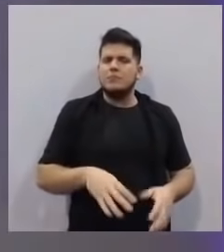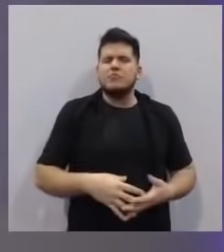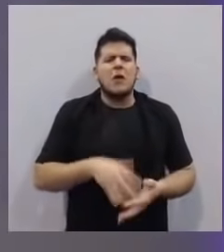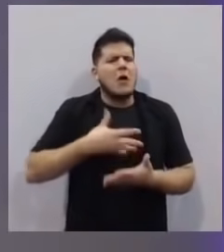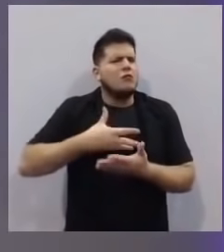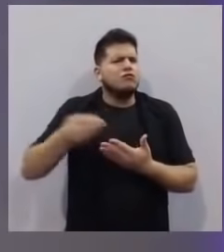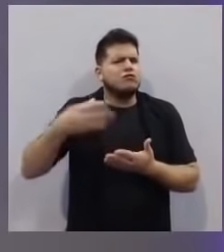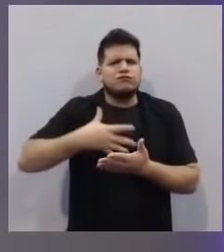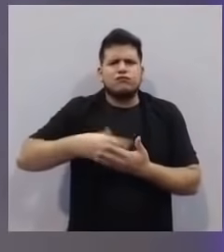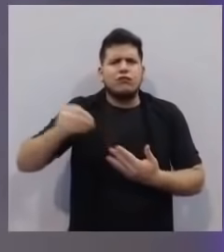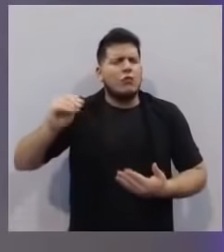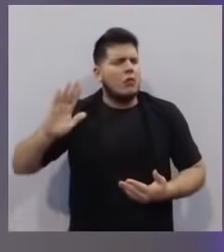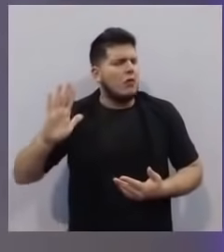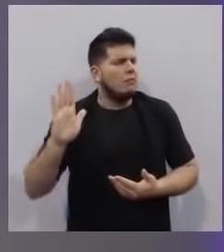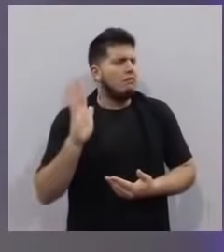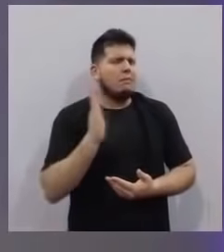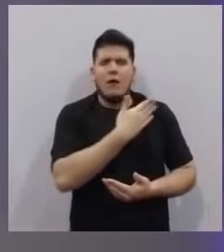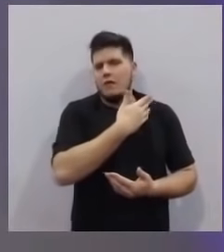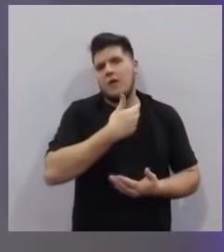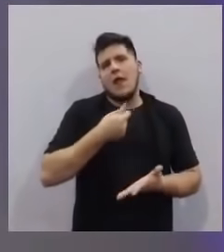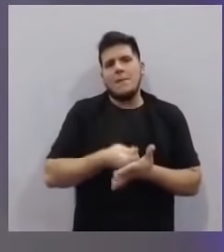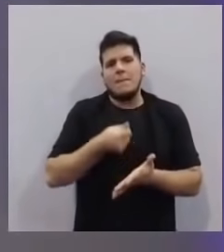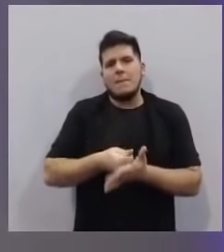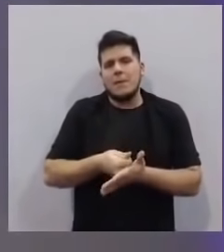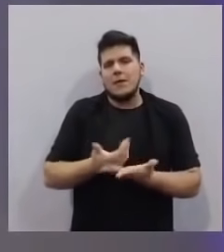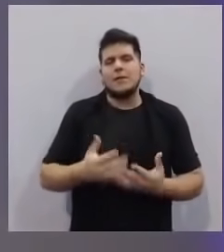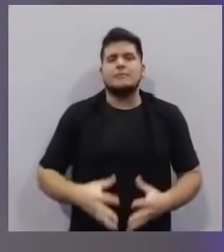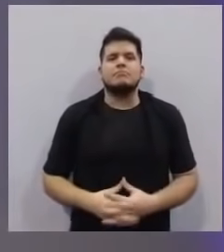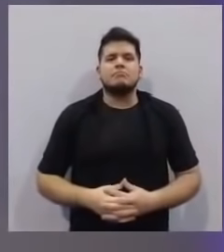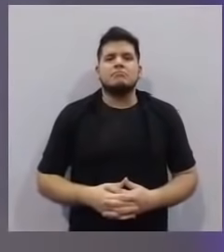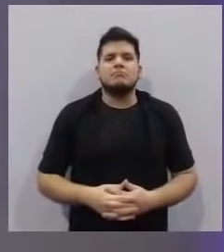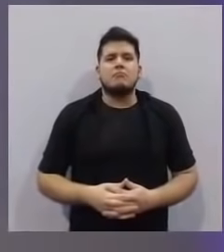faltó dinero no había más amigos eso sucede hoy también